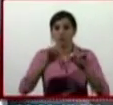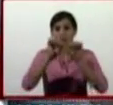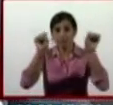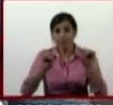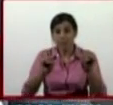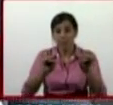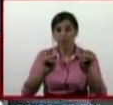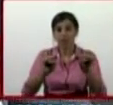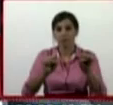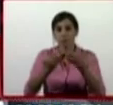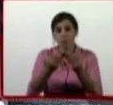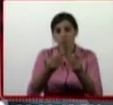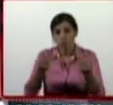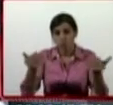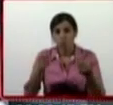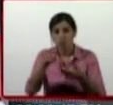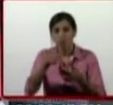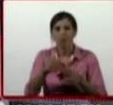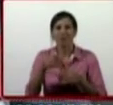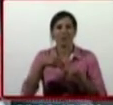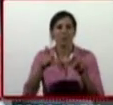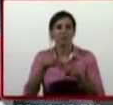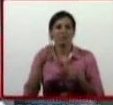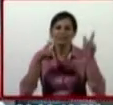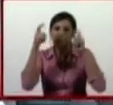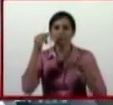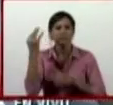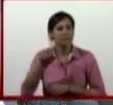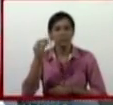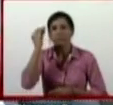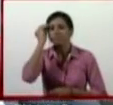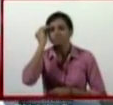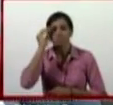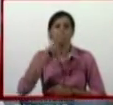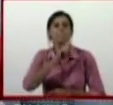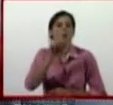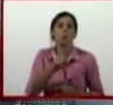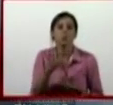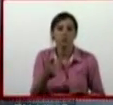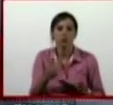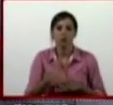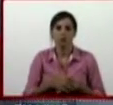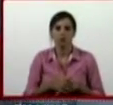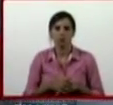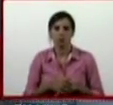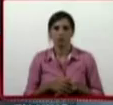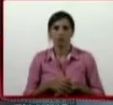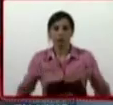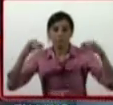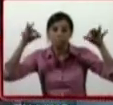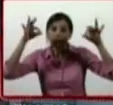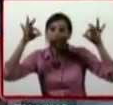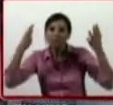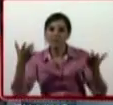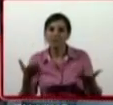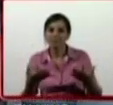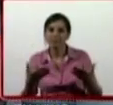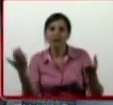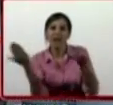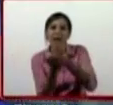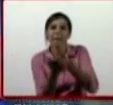el asunto. Pero él siempre preguntó, bueno, ¿y el papelito? ¿Y la